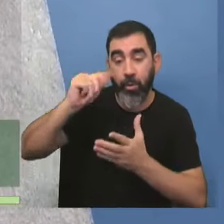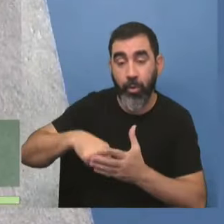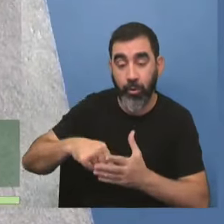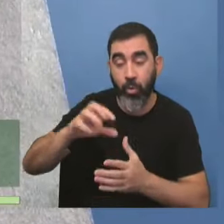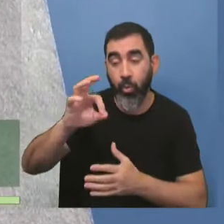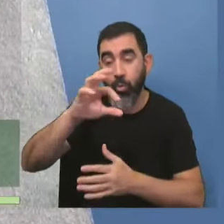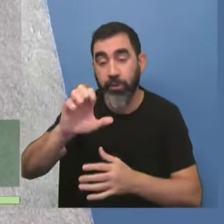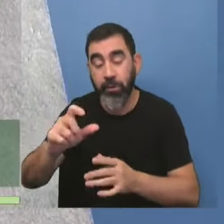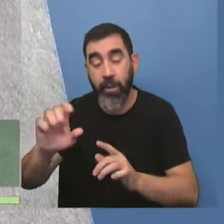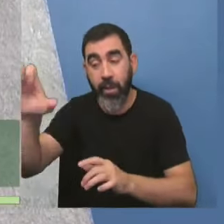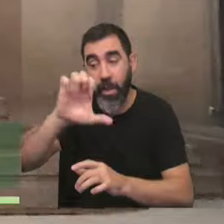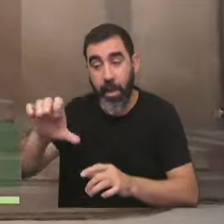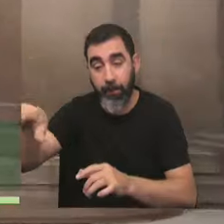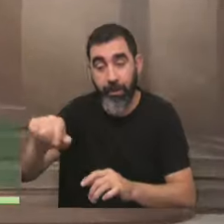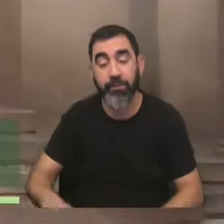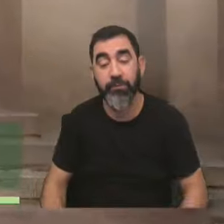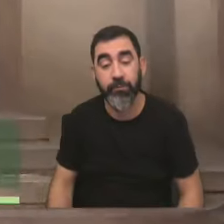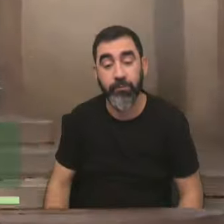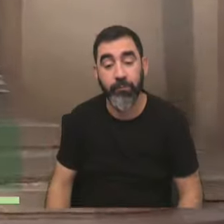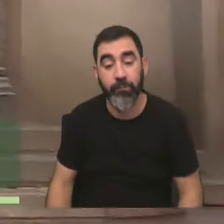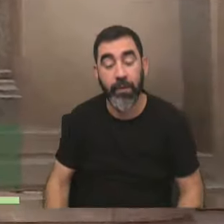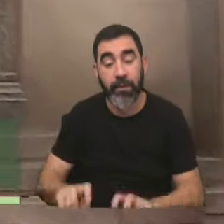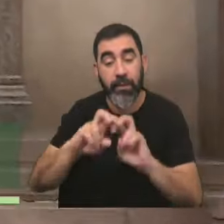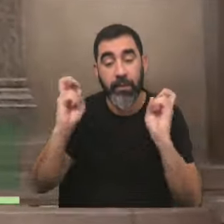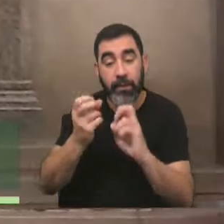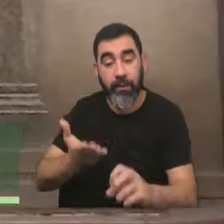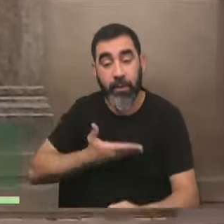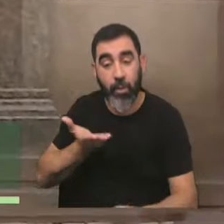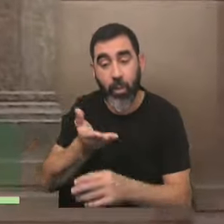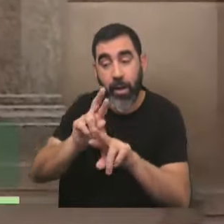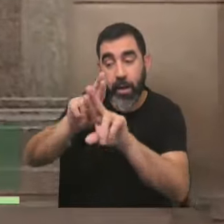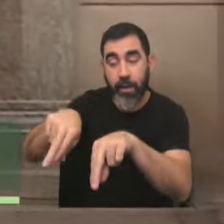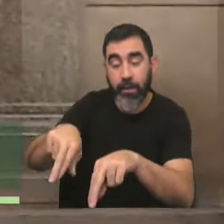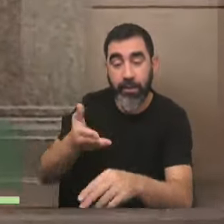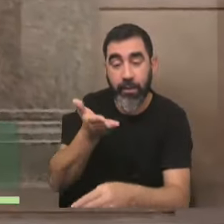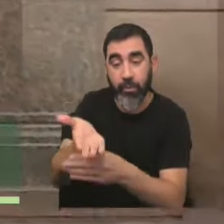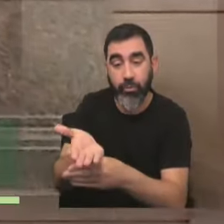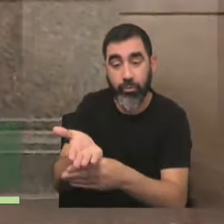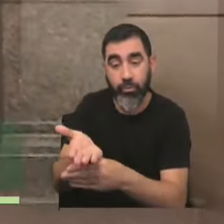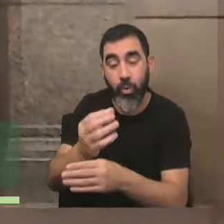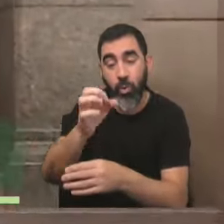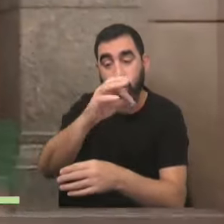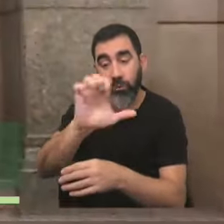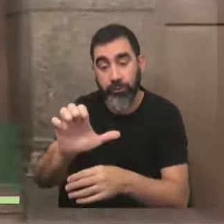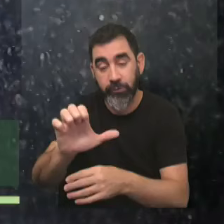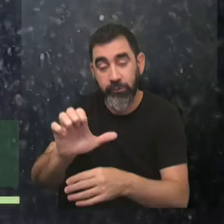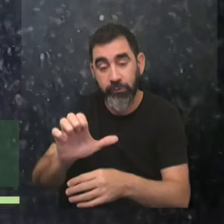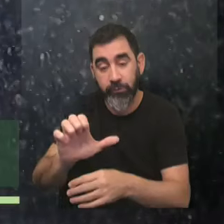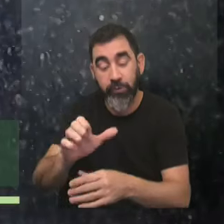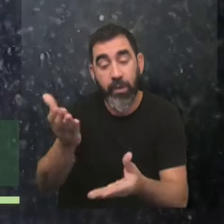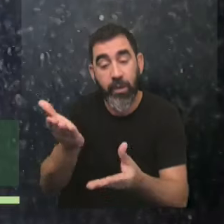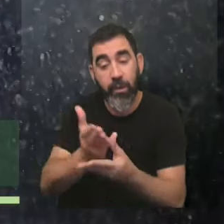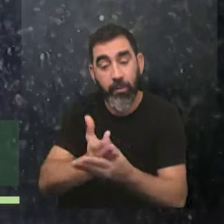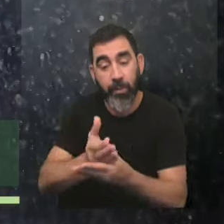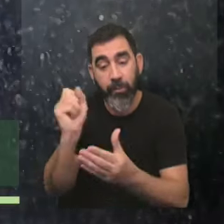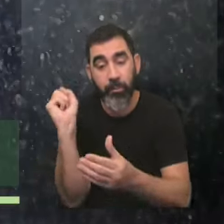y el consorcio empresarial recientemente el tribunal de apelaciones rechazó la recusación formulada por ose a su respecto y el expediente